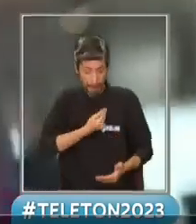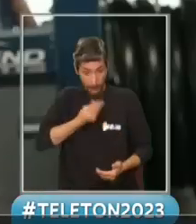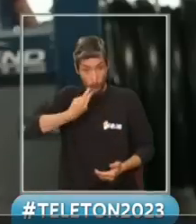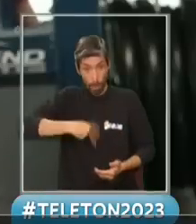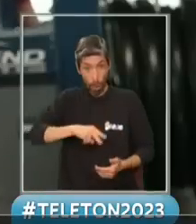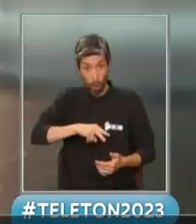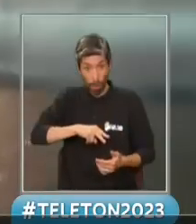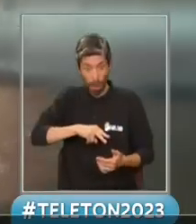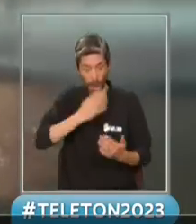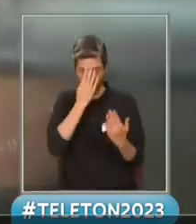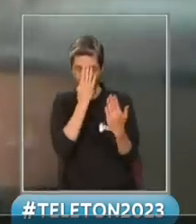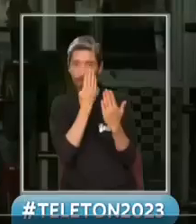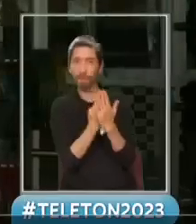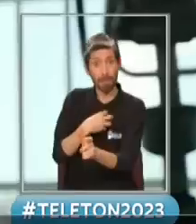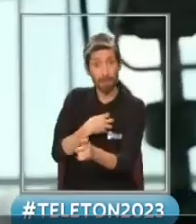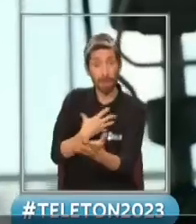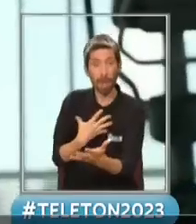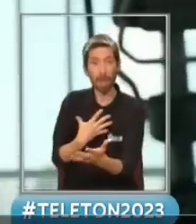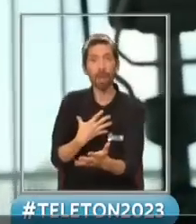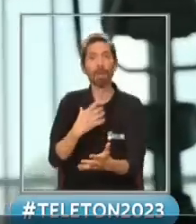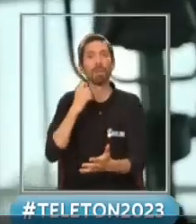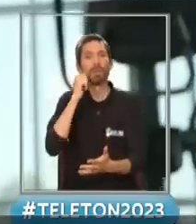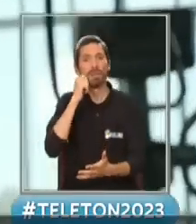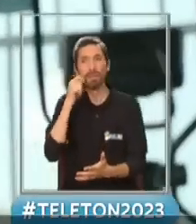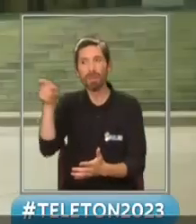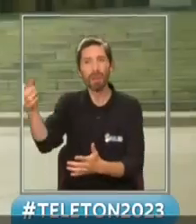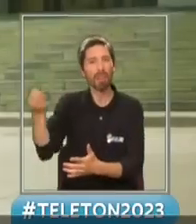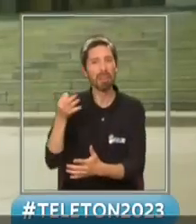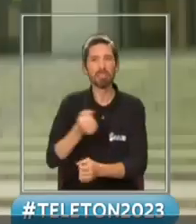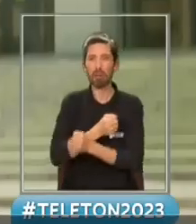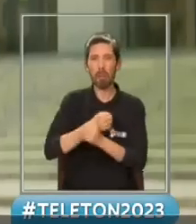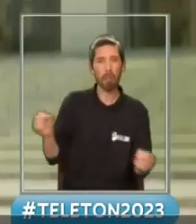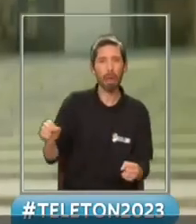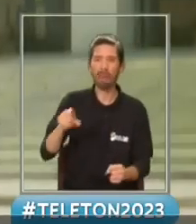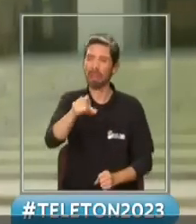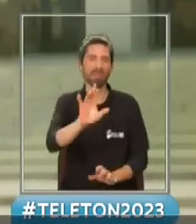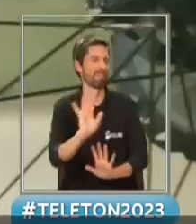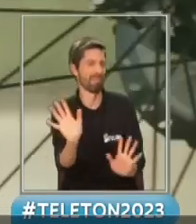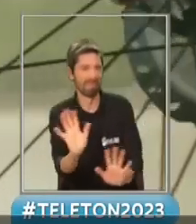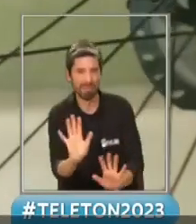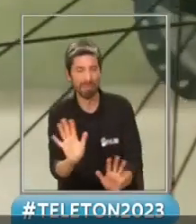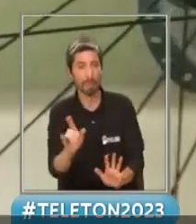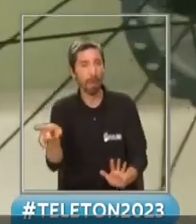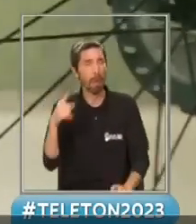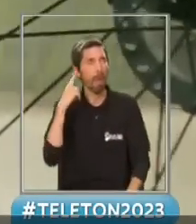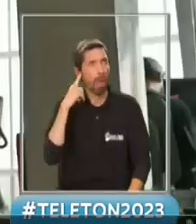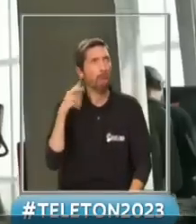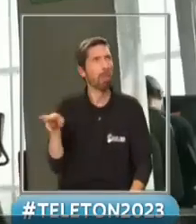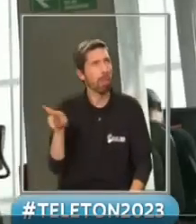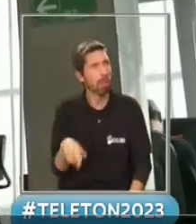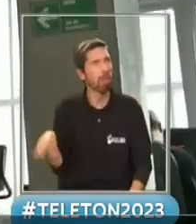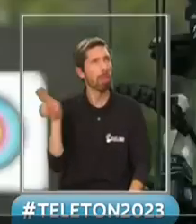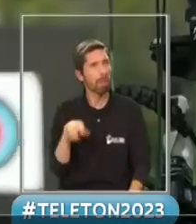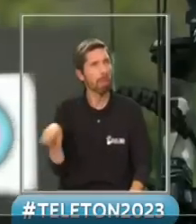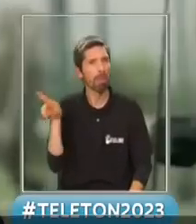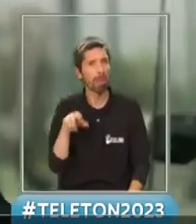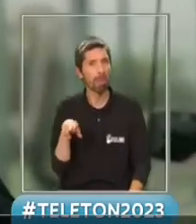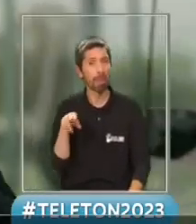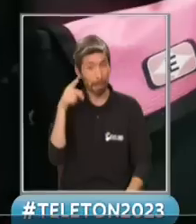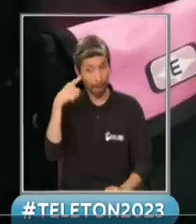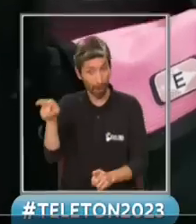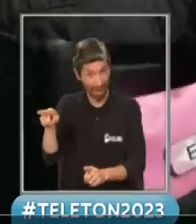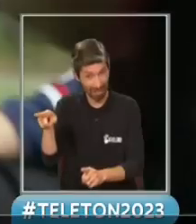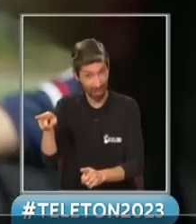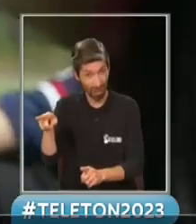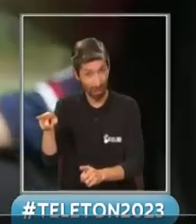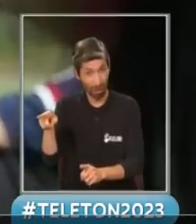a los temores que tienen los demás. En la voz de Pedro Carcuro se dio el vamos a una nueva versión de la Teletón, la número 45, que